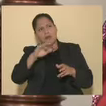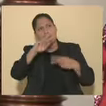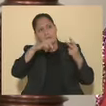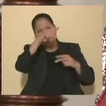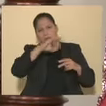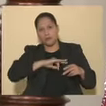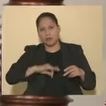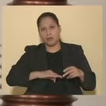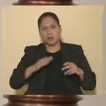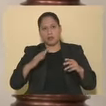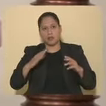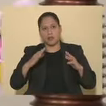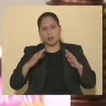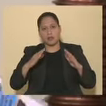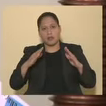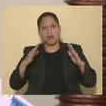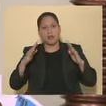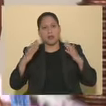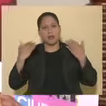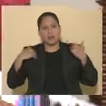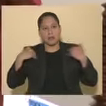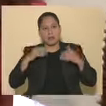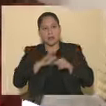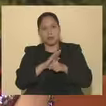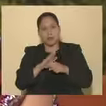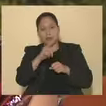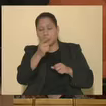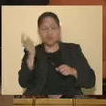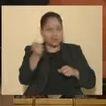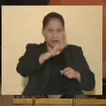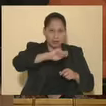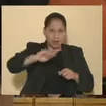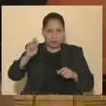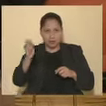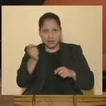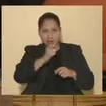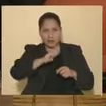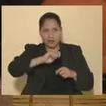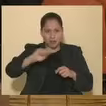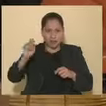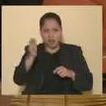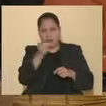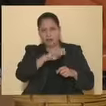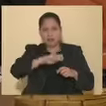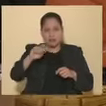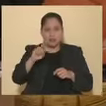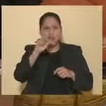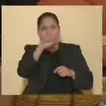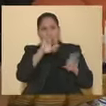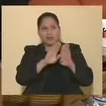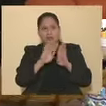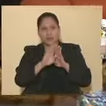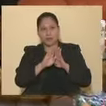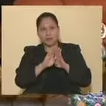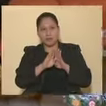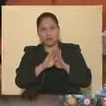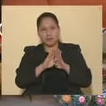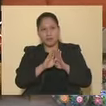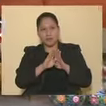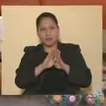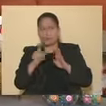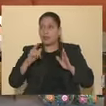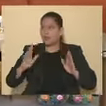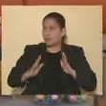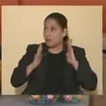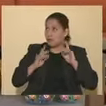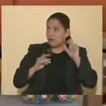Pero ¿qué vamos a encontrar ahí? Vamos a encontrar combates. Combates como estos. Exactamente. ¿Así de repente de